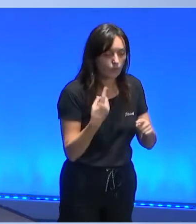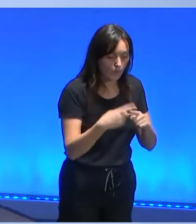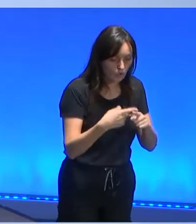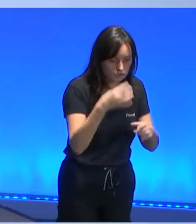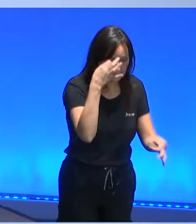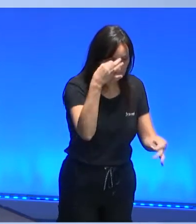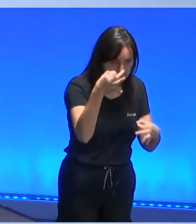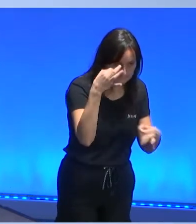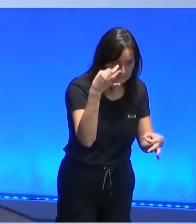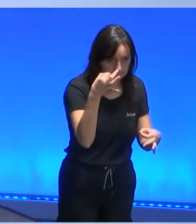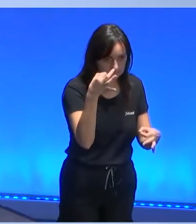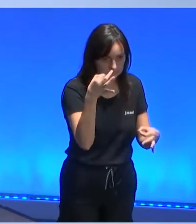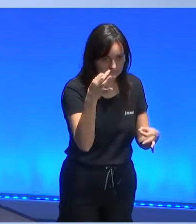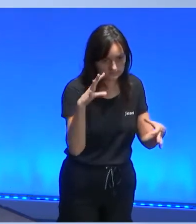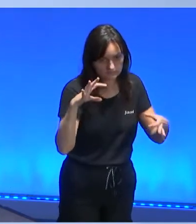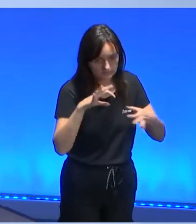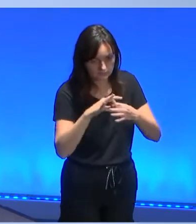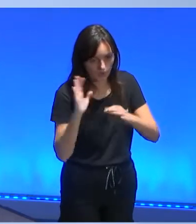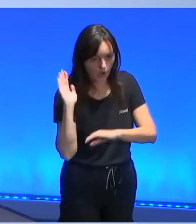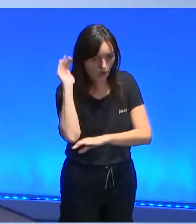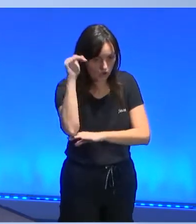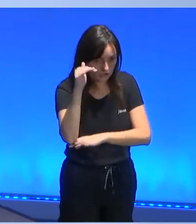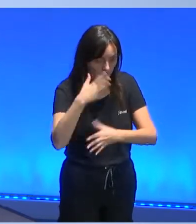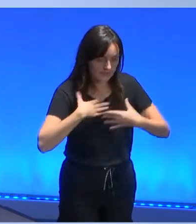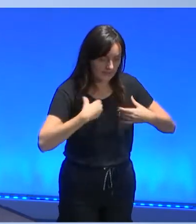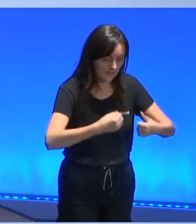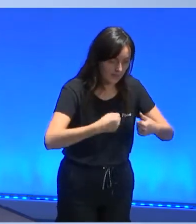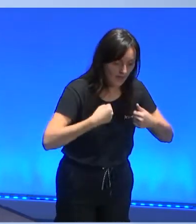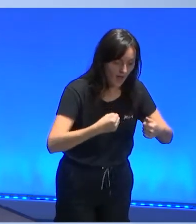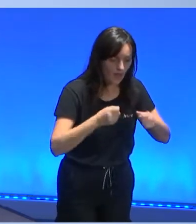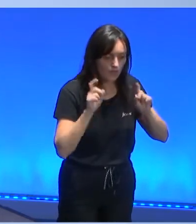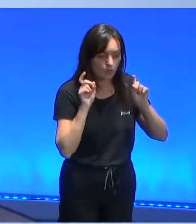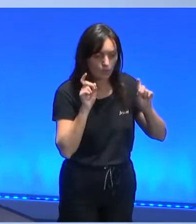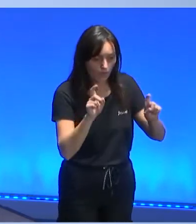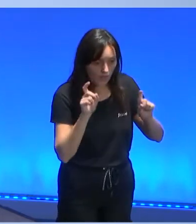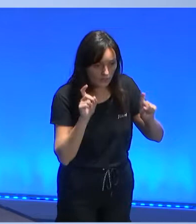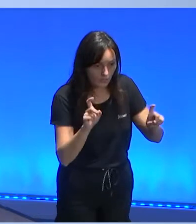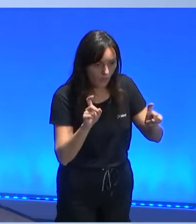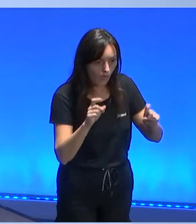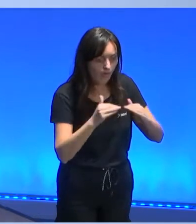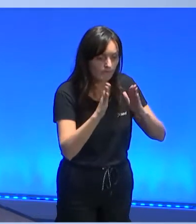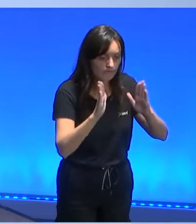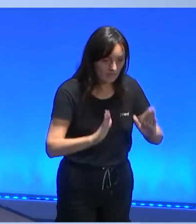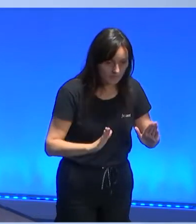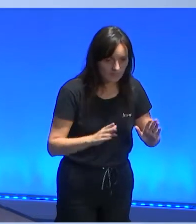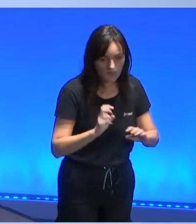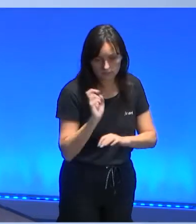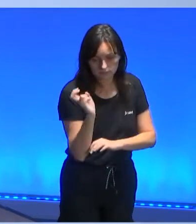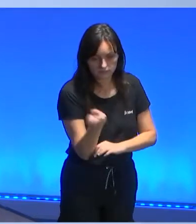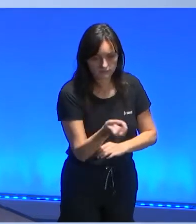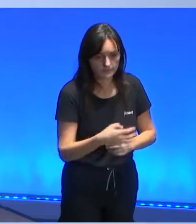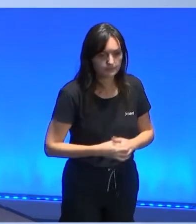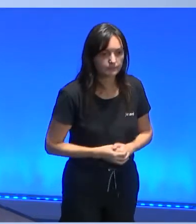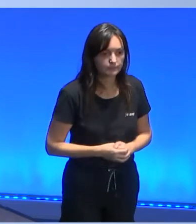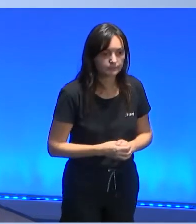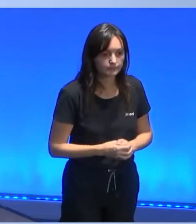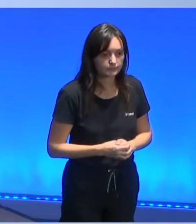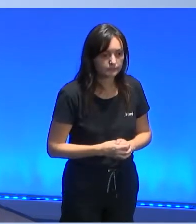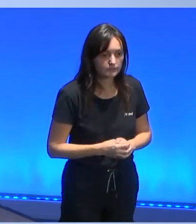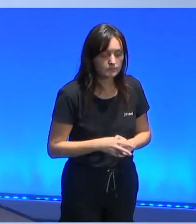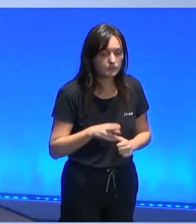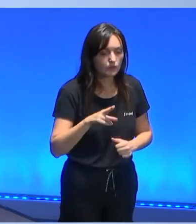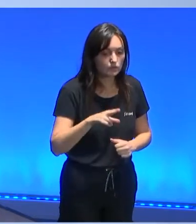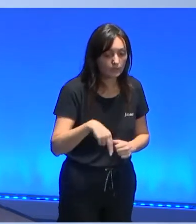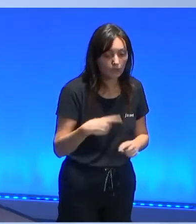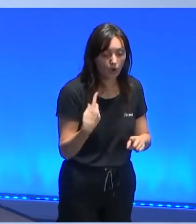concretas para la Consellería de Sanidad, para la de Educación, para la de Habitatge, etc. Y luego estaban esas